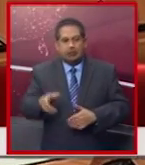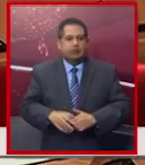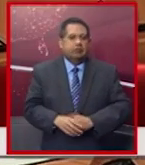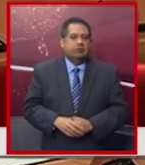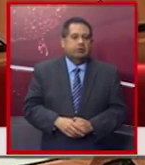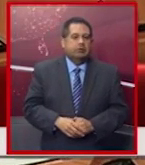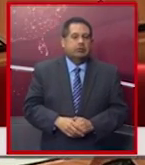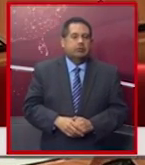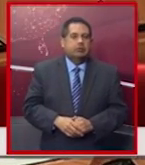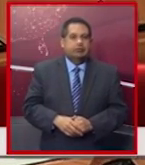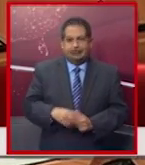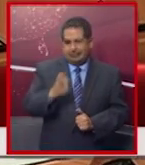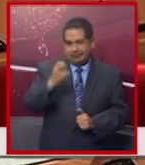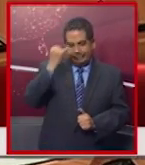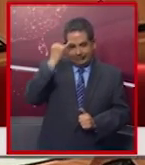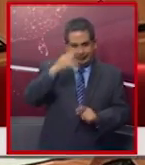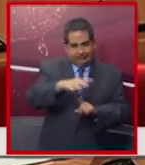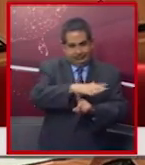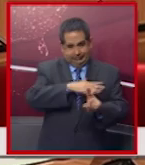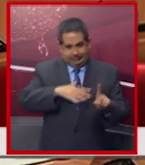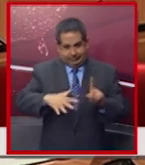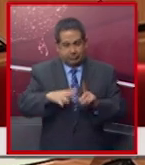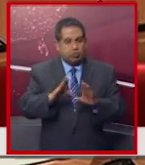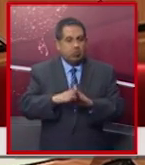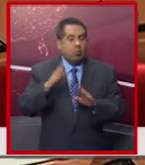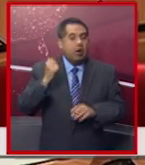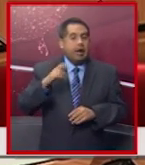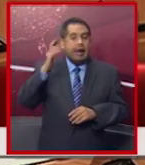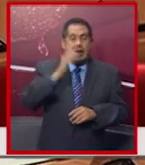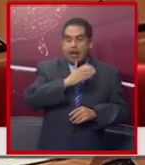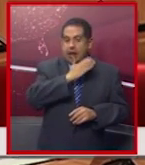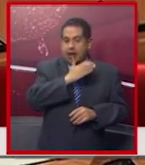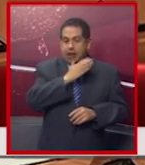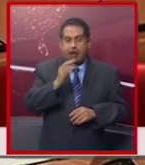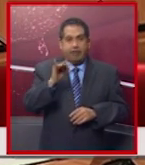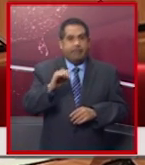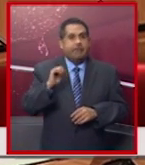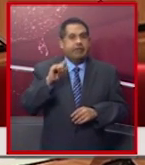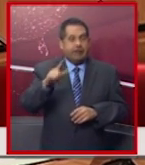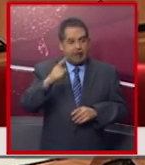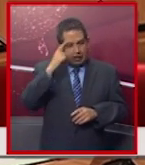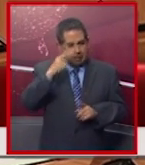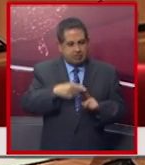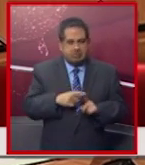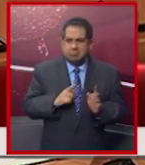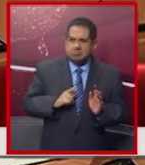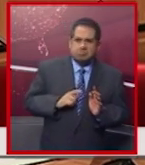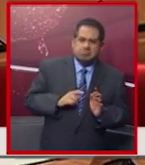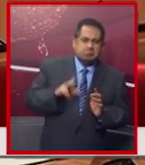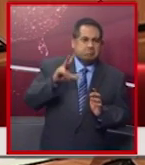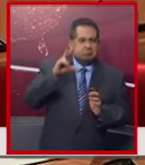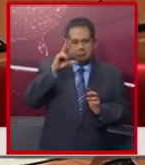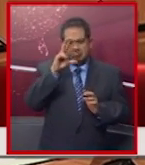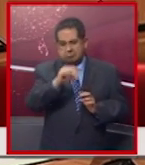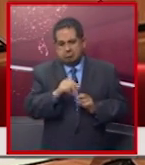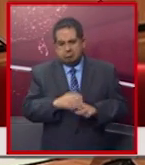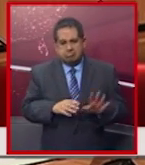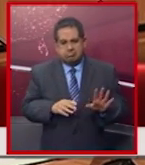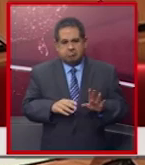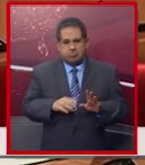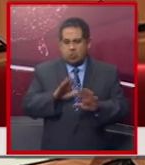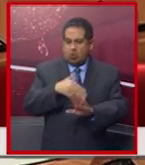En este contexto, Fidel Castro encabezó la revolución cubana en contra de la dictadura